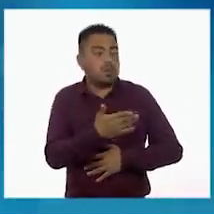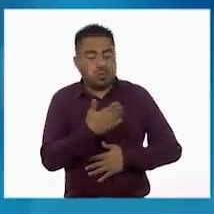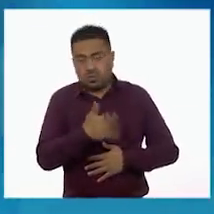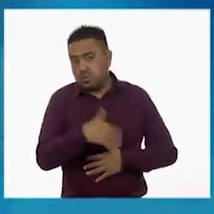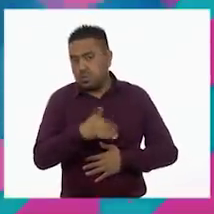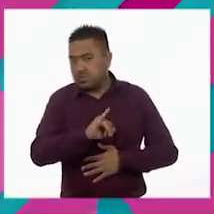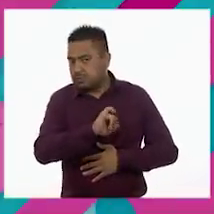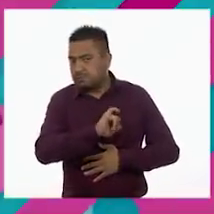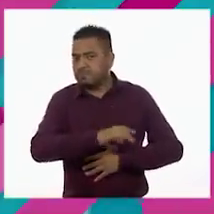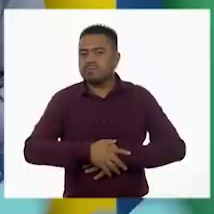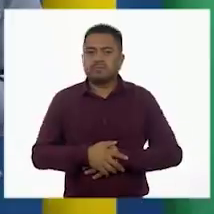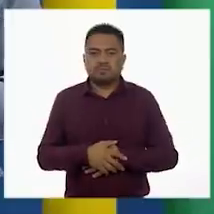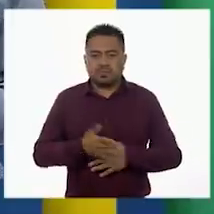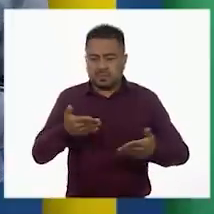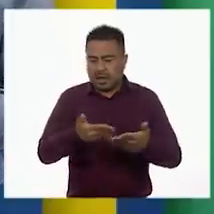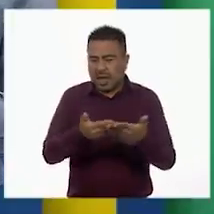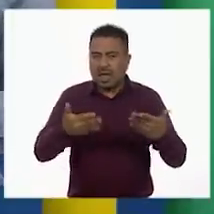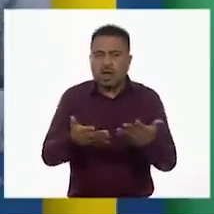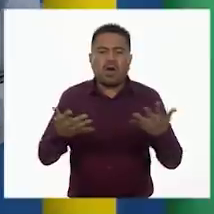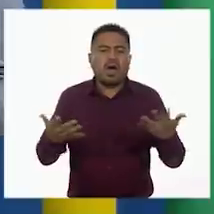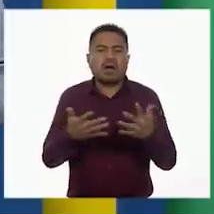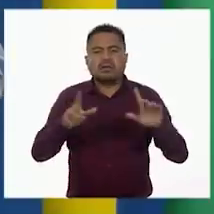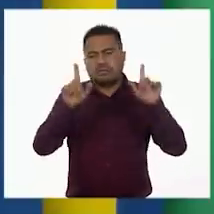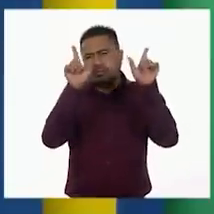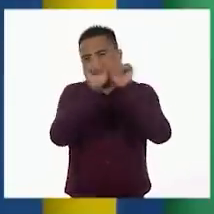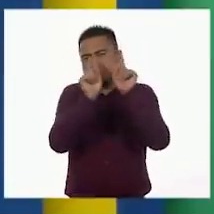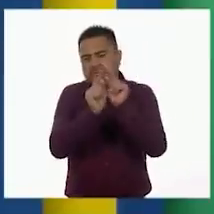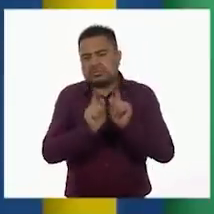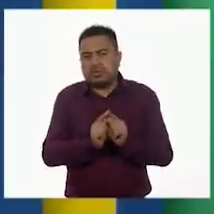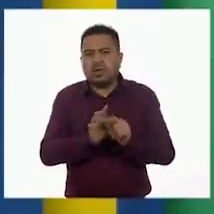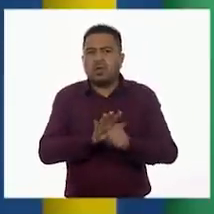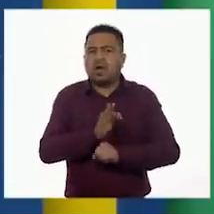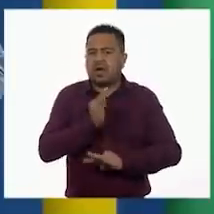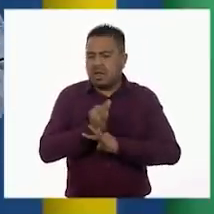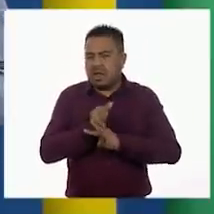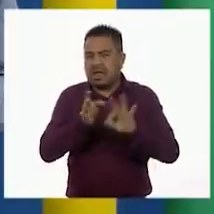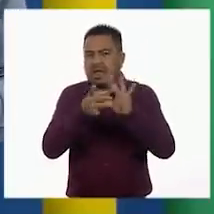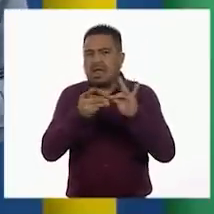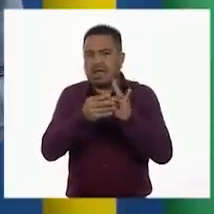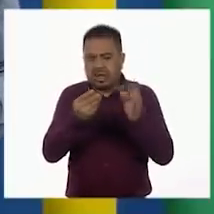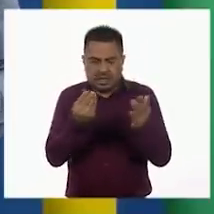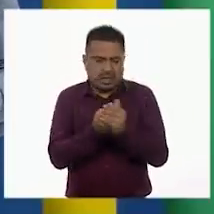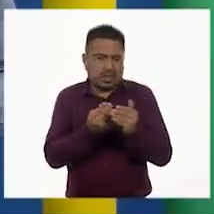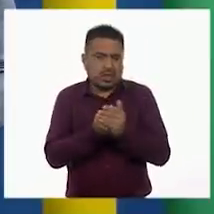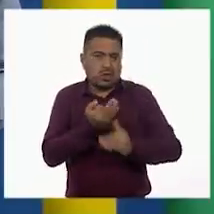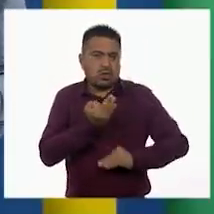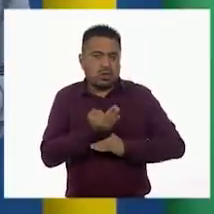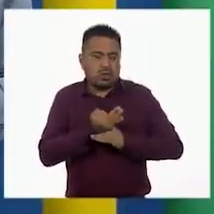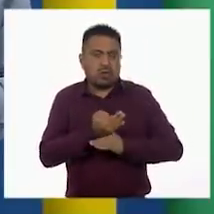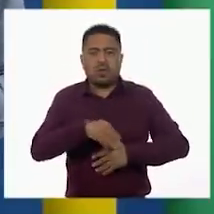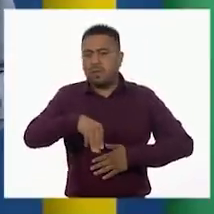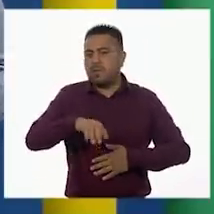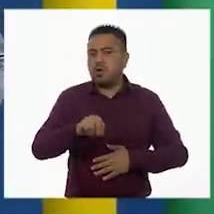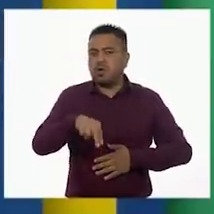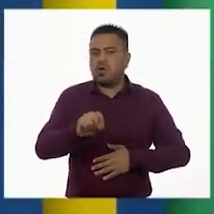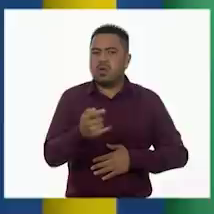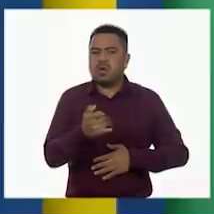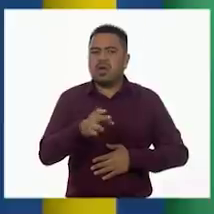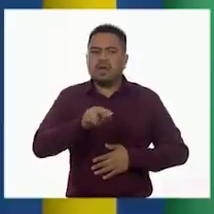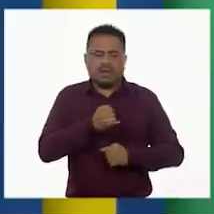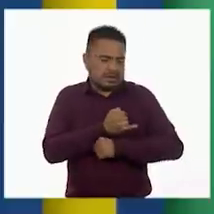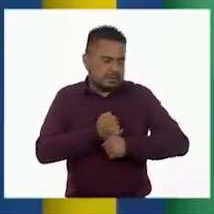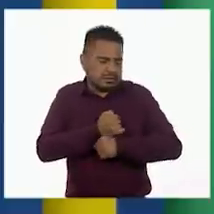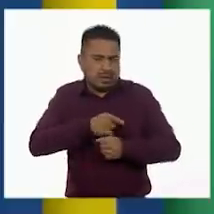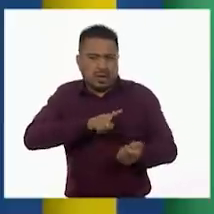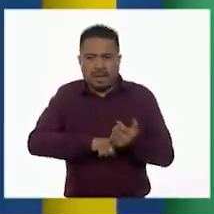Joaquín. Ahora hagamos un resumen de lo que hablamos en esta clase. Uh-huh. Una monografía es un estudio